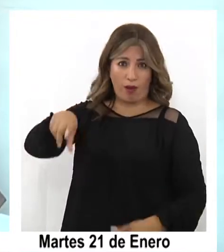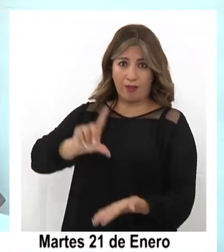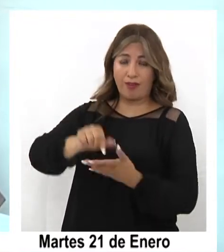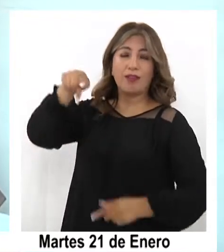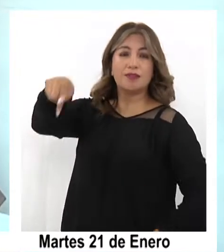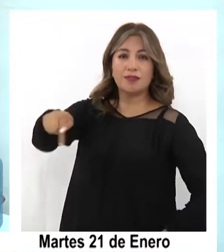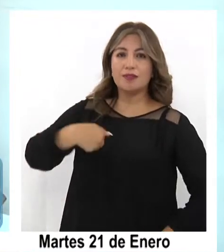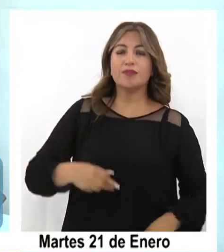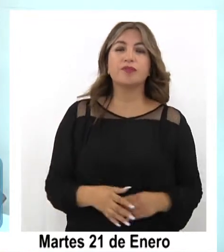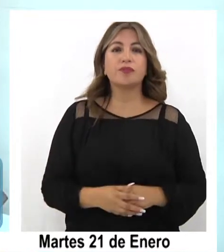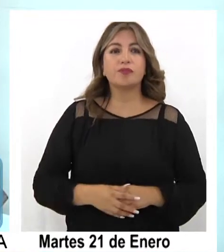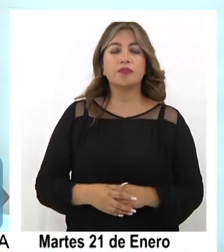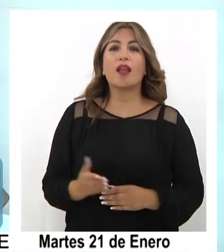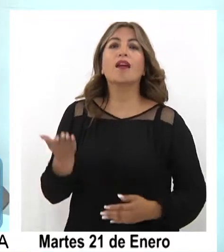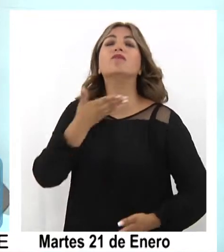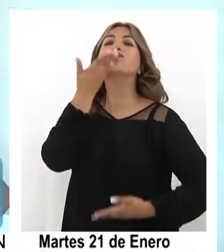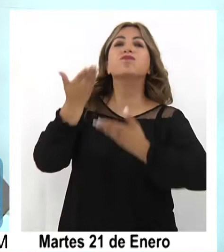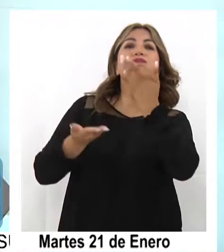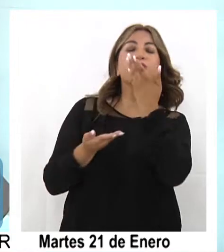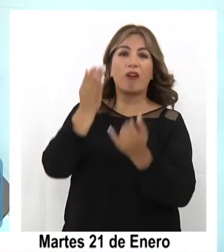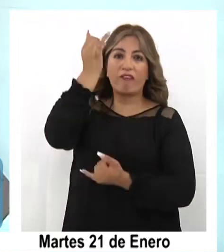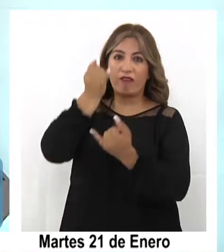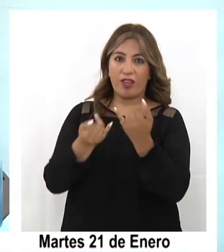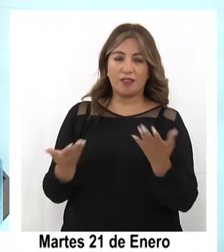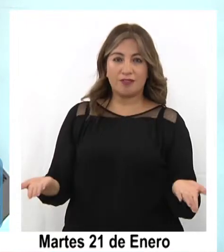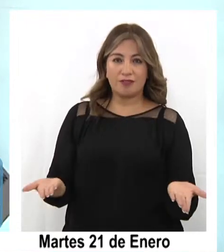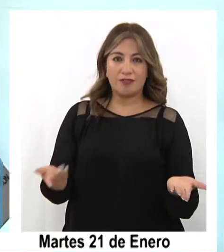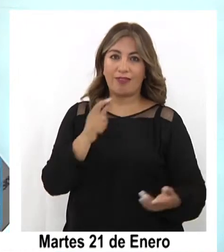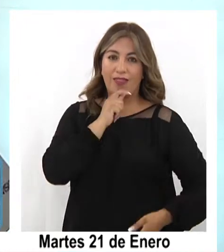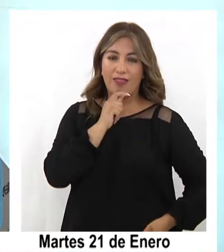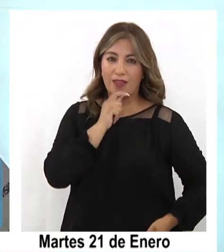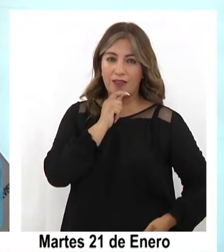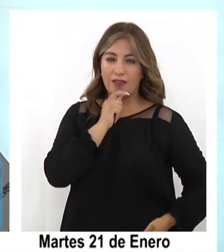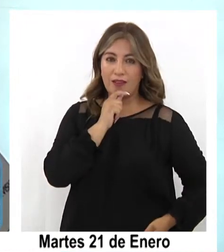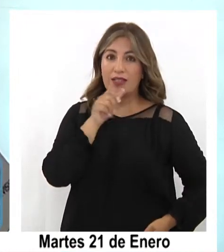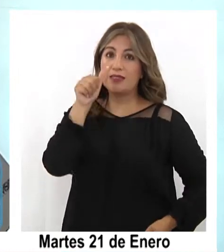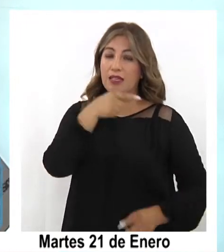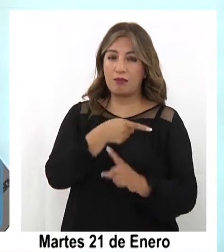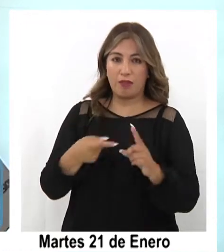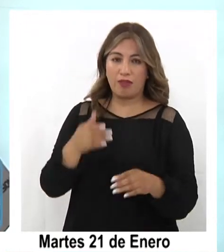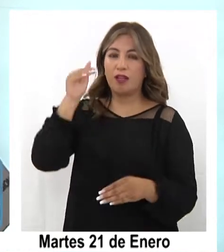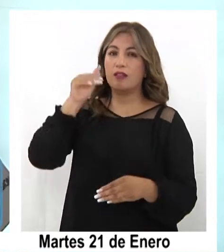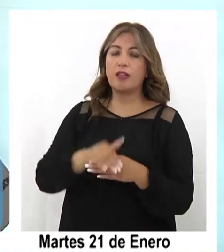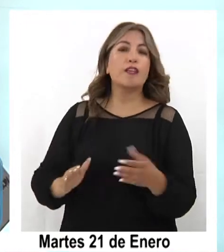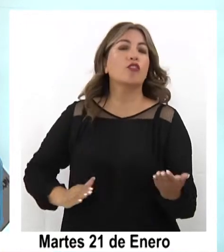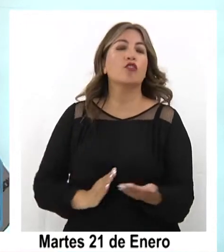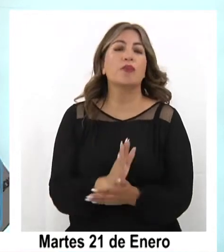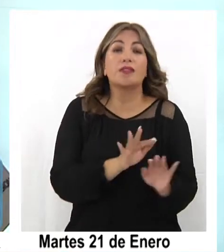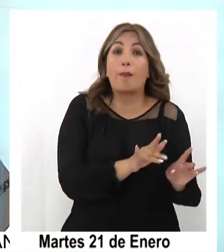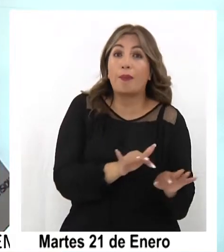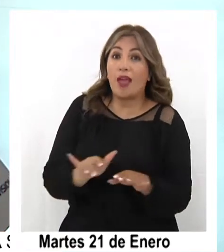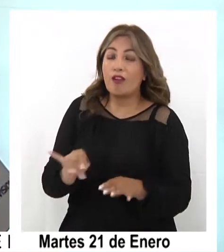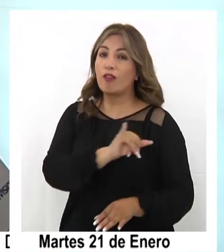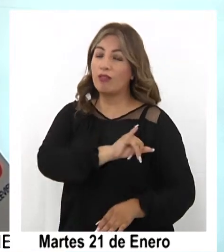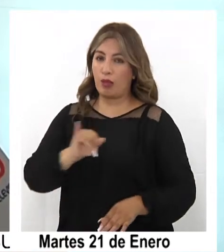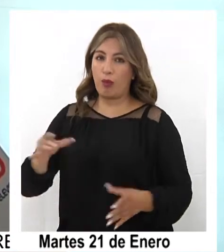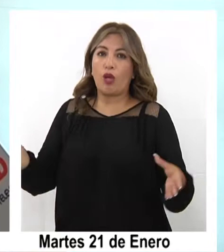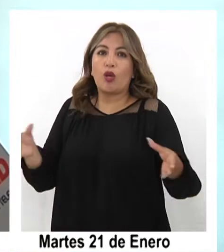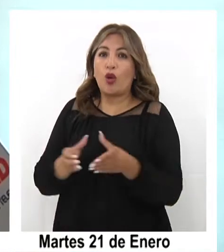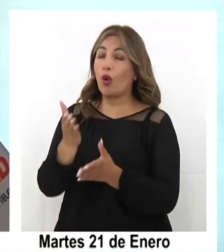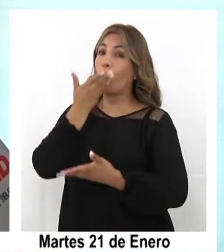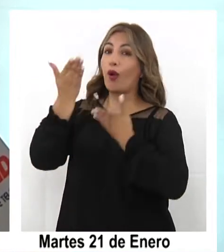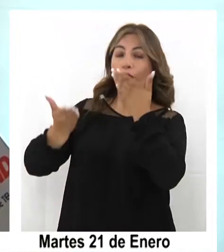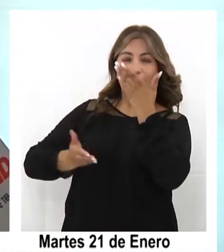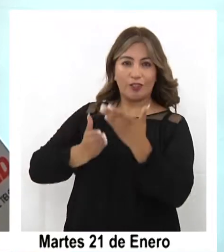de la Cultura, en este mismo lugar, es el concierto de clausura del taller. A las 18.30 comienzan los pianistas y